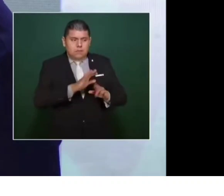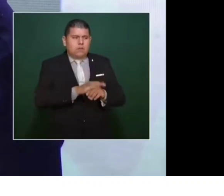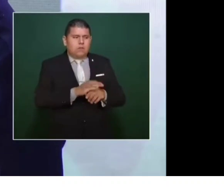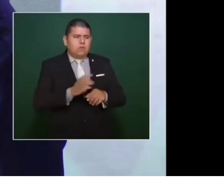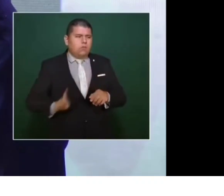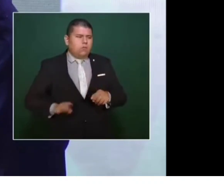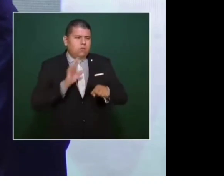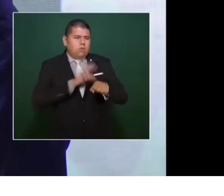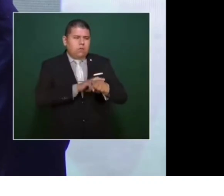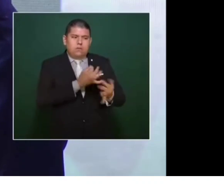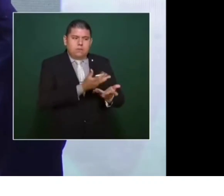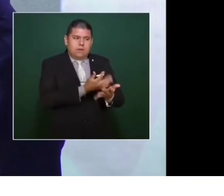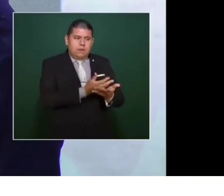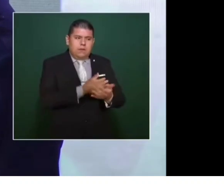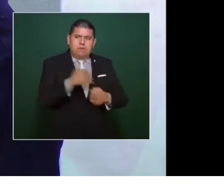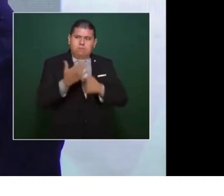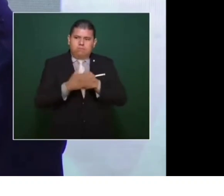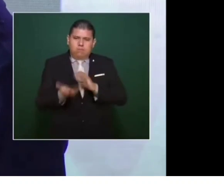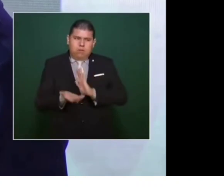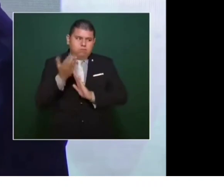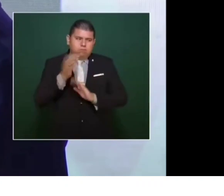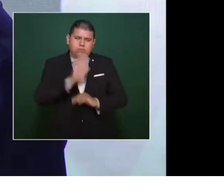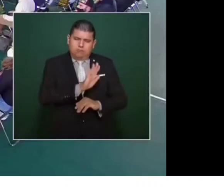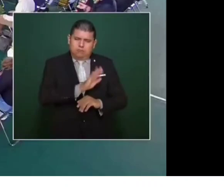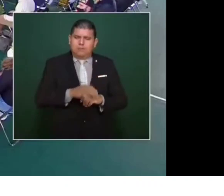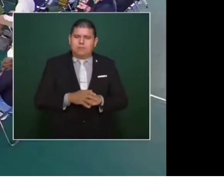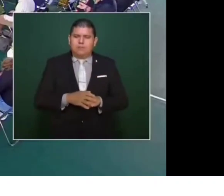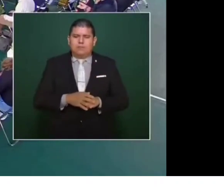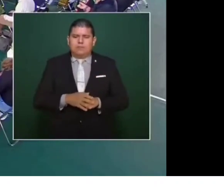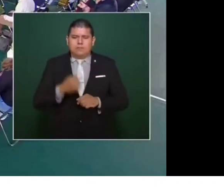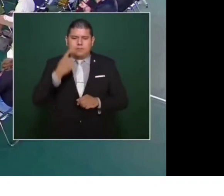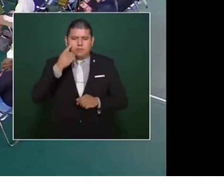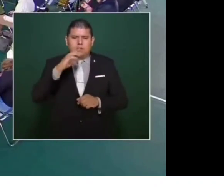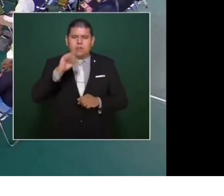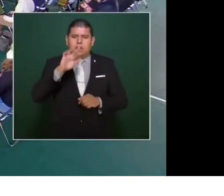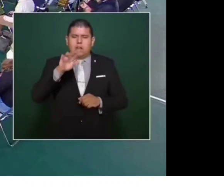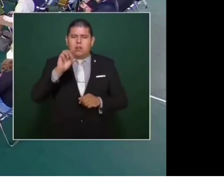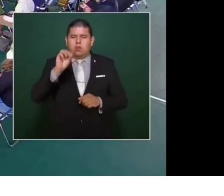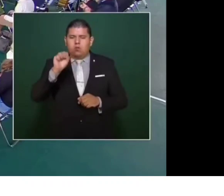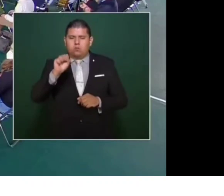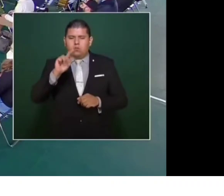dato. Carlos Torres tiene el informe.